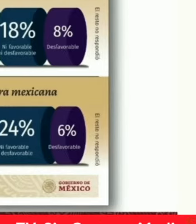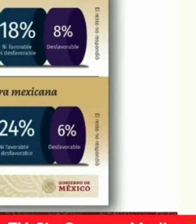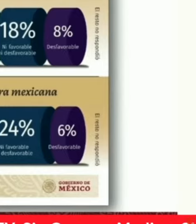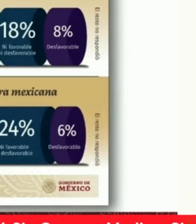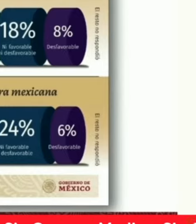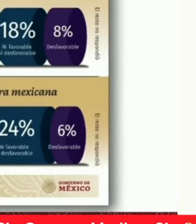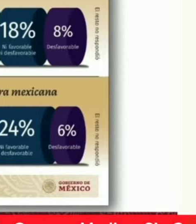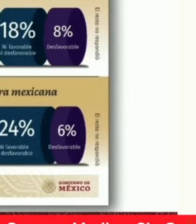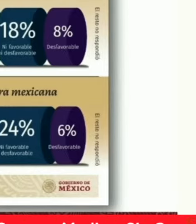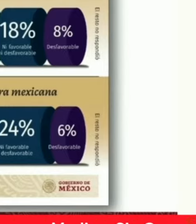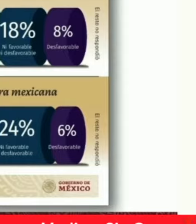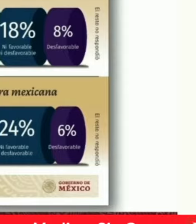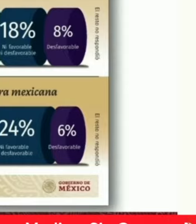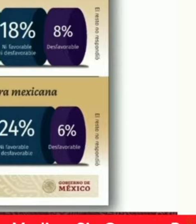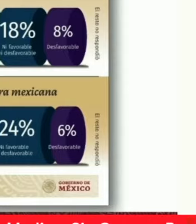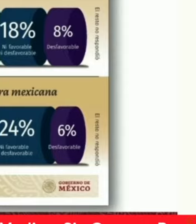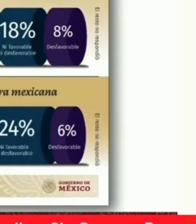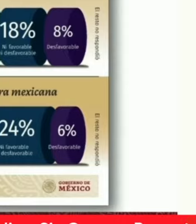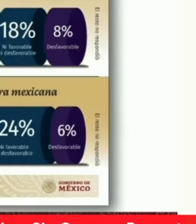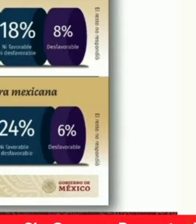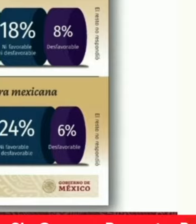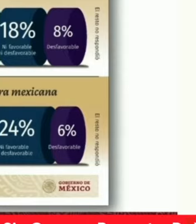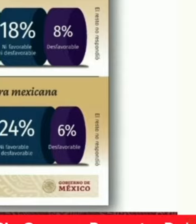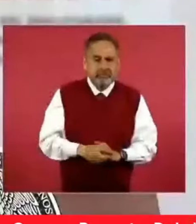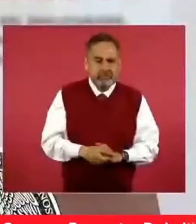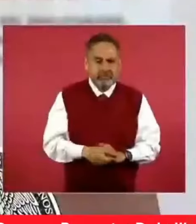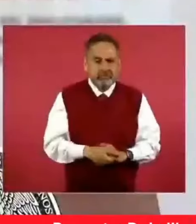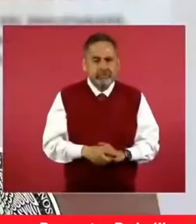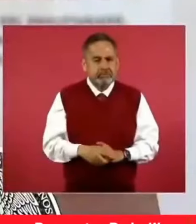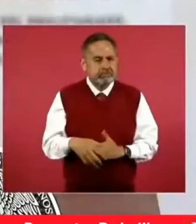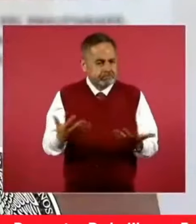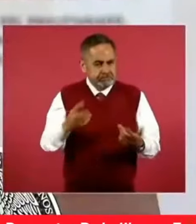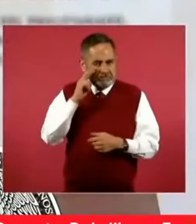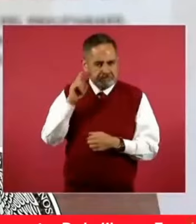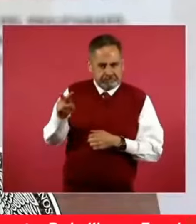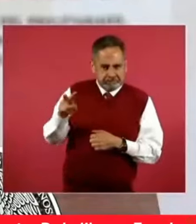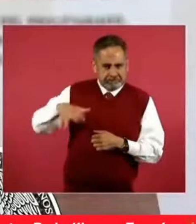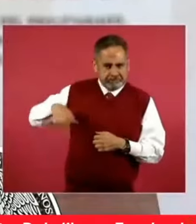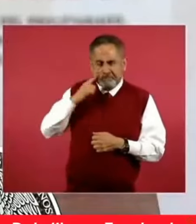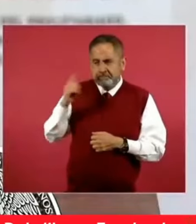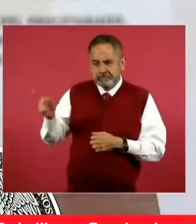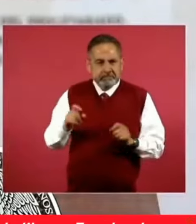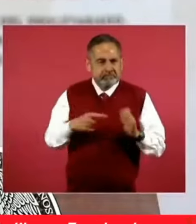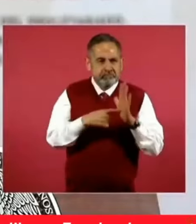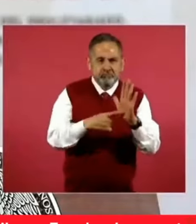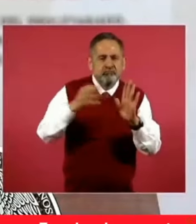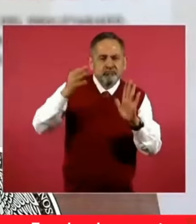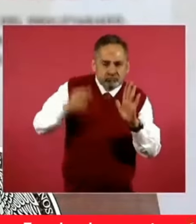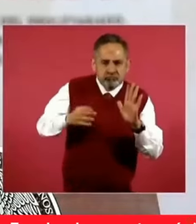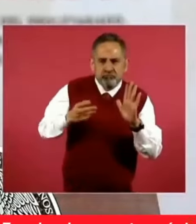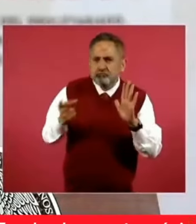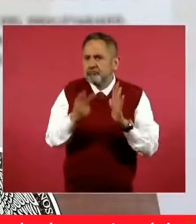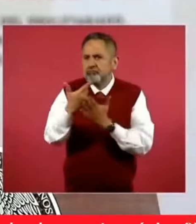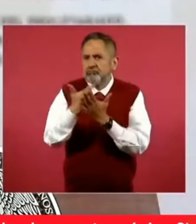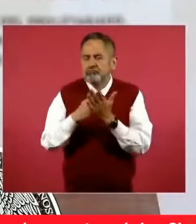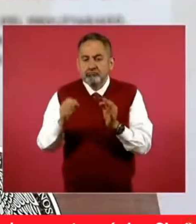el mexicano en aquel país. Como vemos aquí, con hechos, la mayoría de